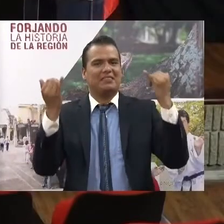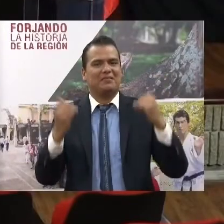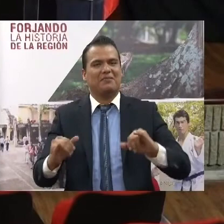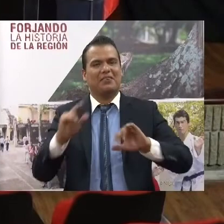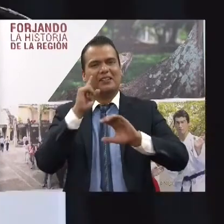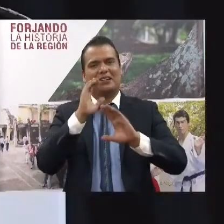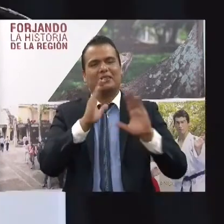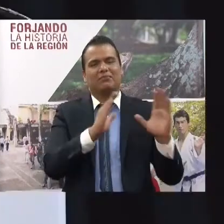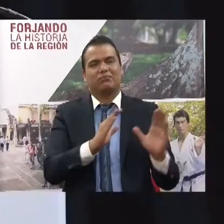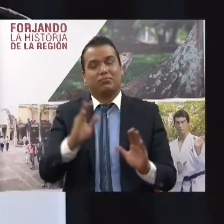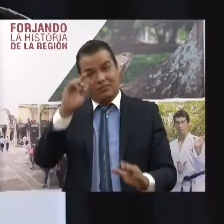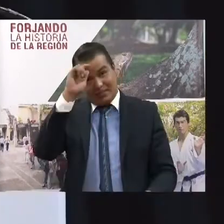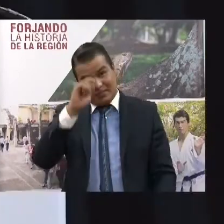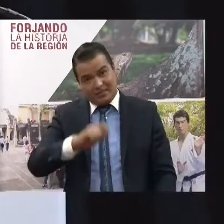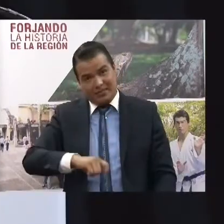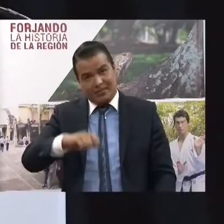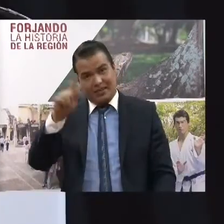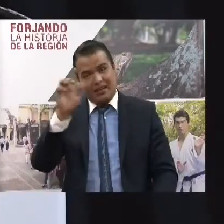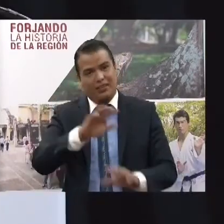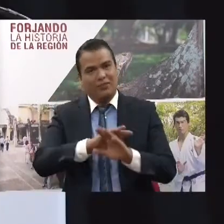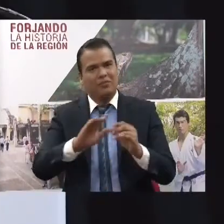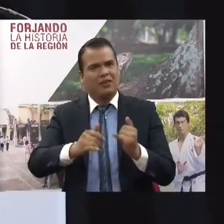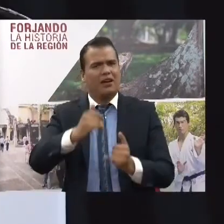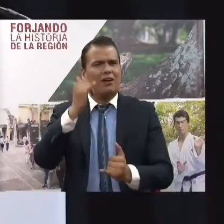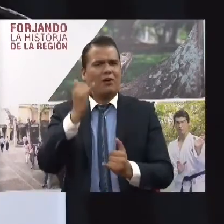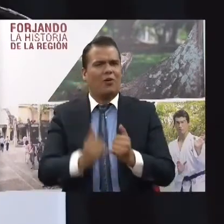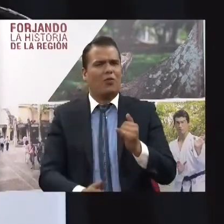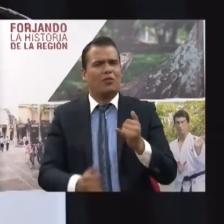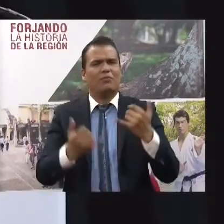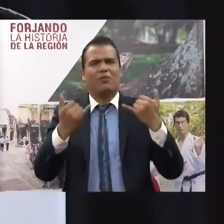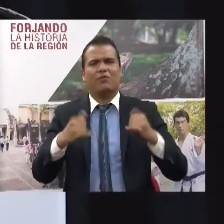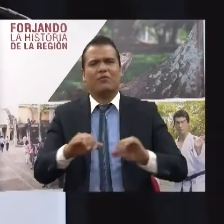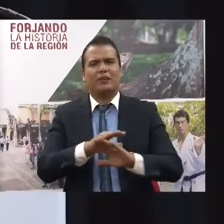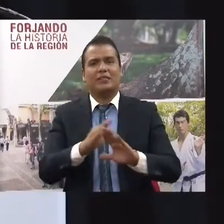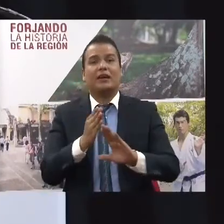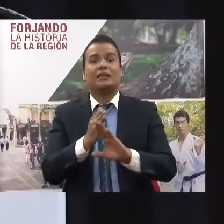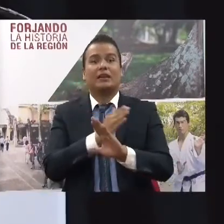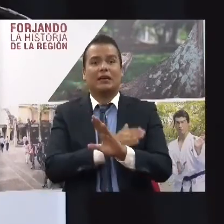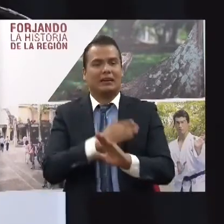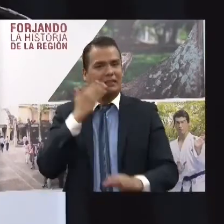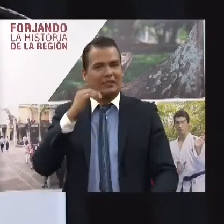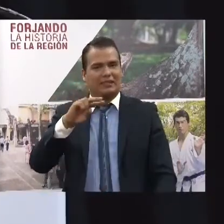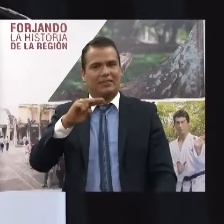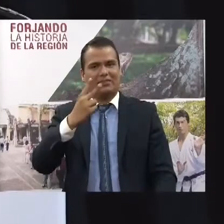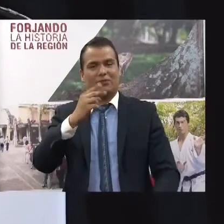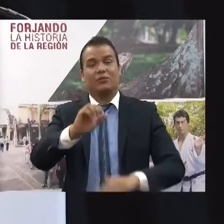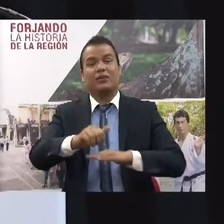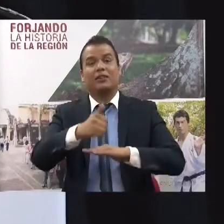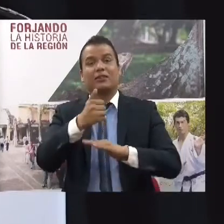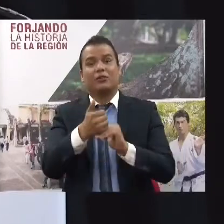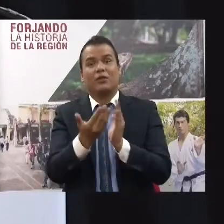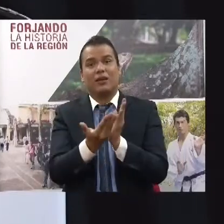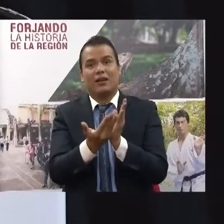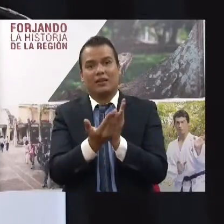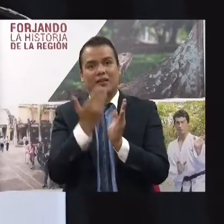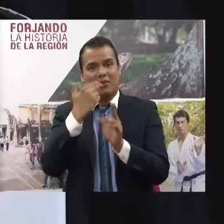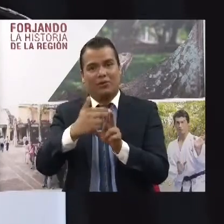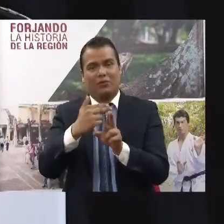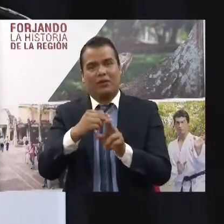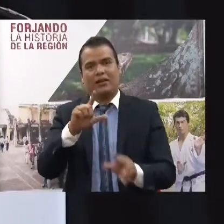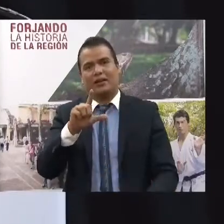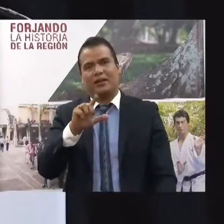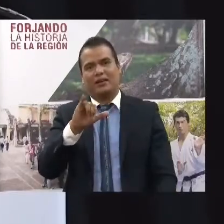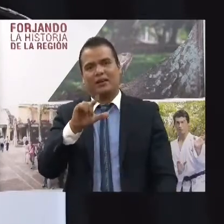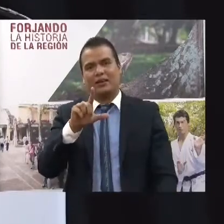ceremonia solemne de grados. Y para la clausura de la ceremonia, invito a la señora vicerrectora académica, profesora Liliana